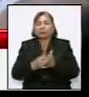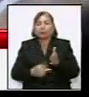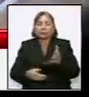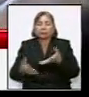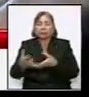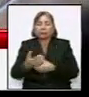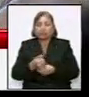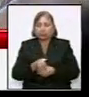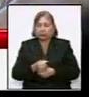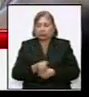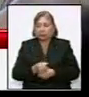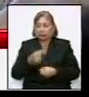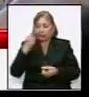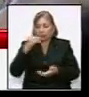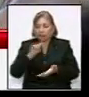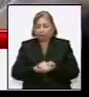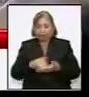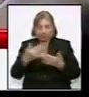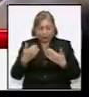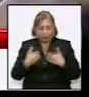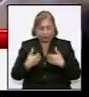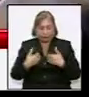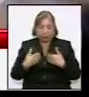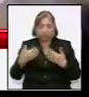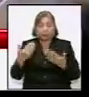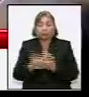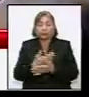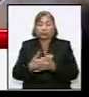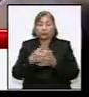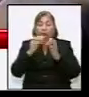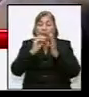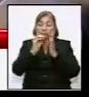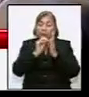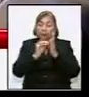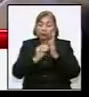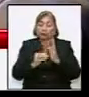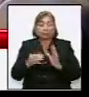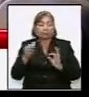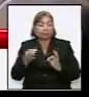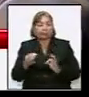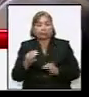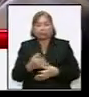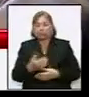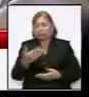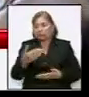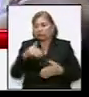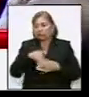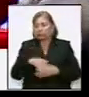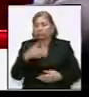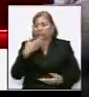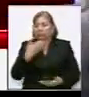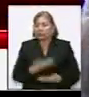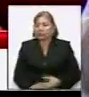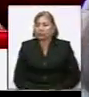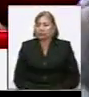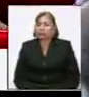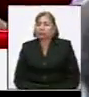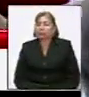recogiendo para tener un nuevo texto y en función a eso de manera informada somete a la votación gracias